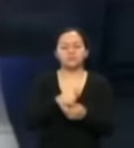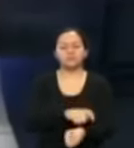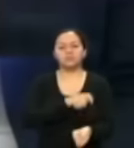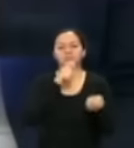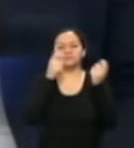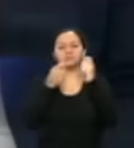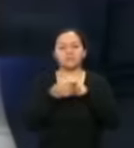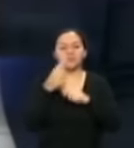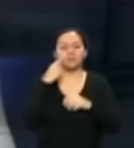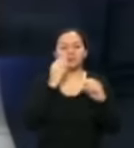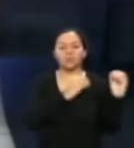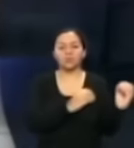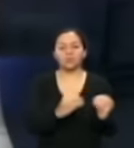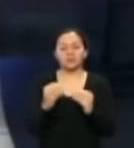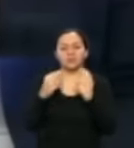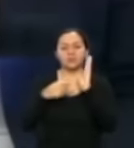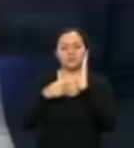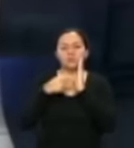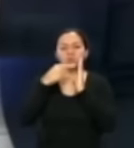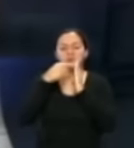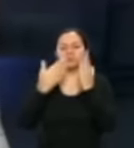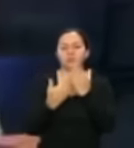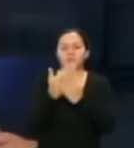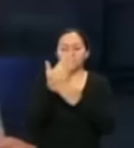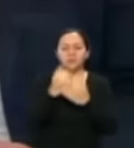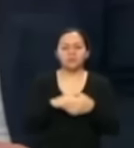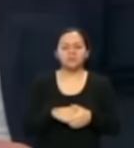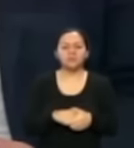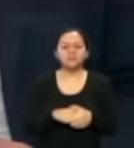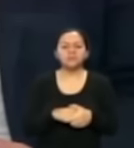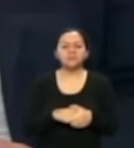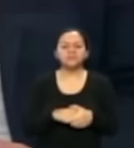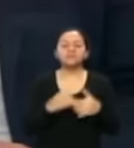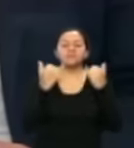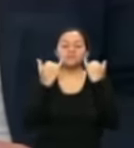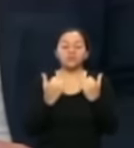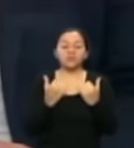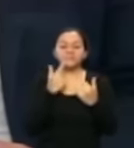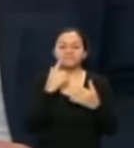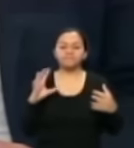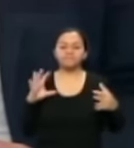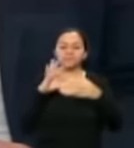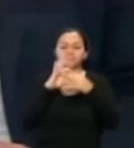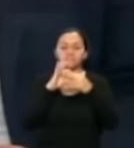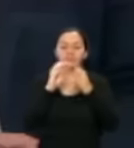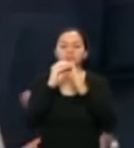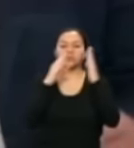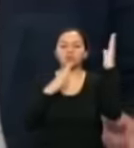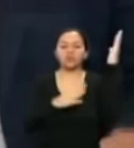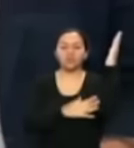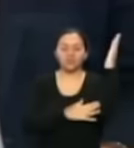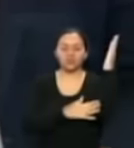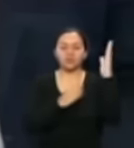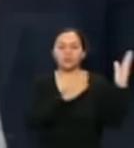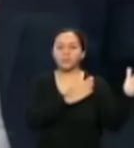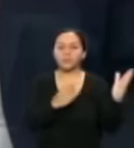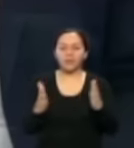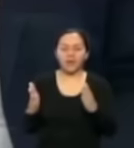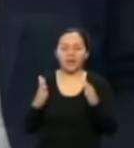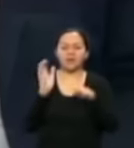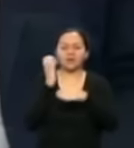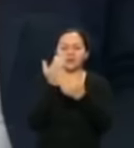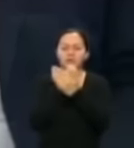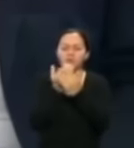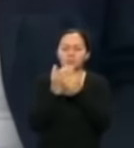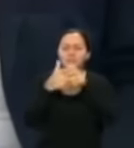cambios en el ordenamiento tributario. Está anclado a un programa macroeconómico integral